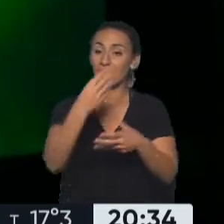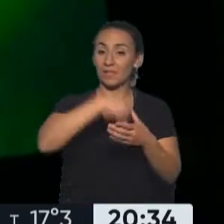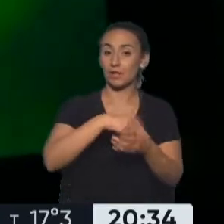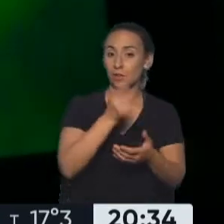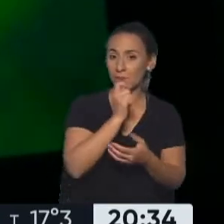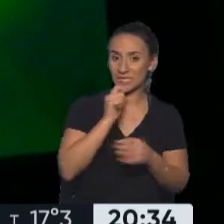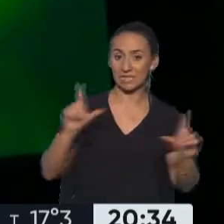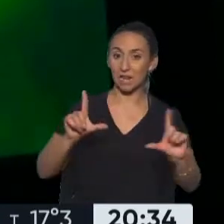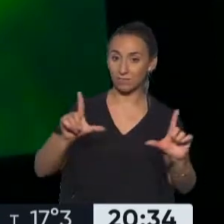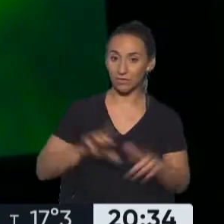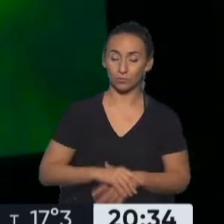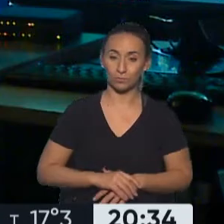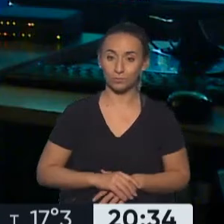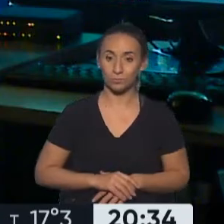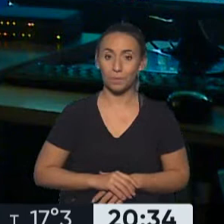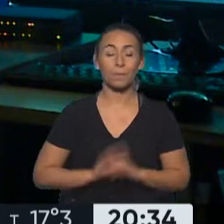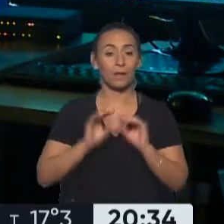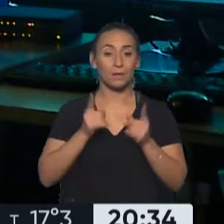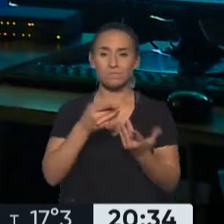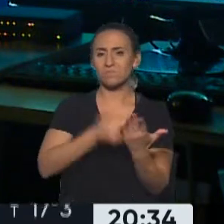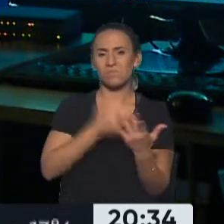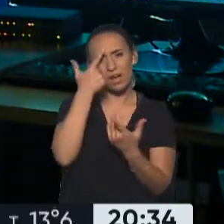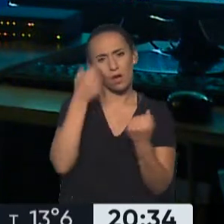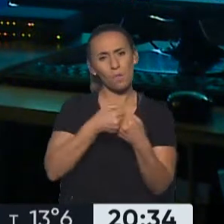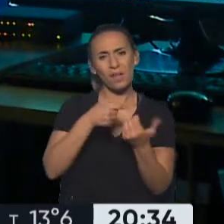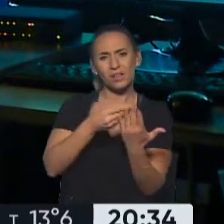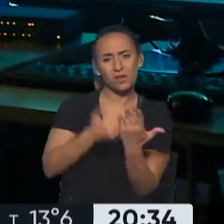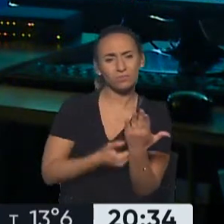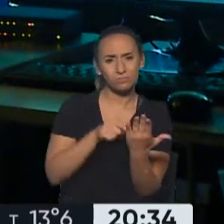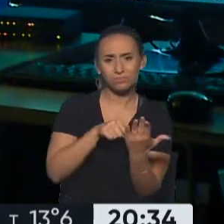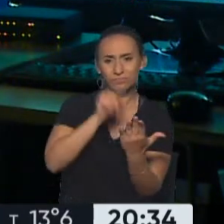la televisión. Se trata además de un convenio que sigue vigente